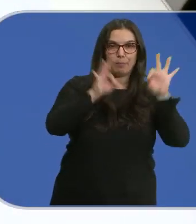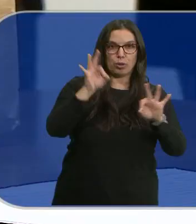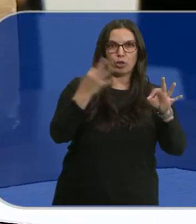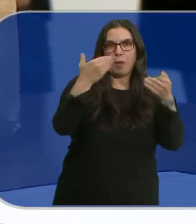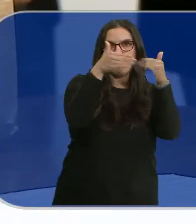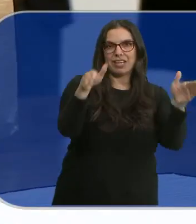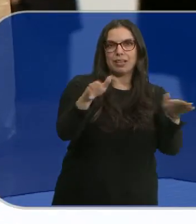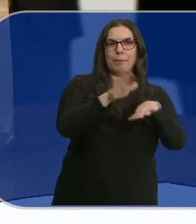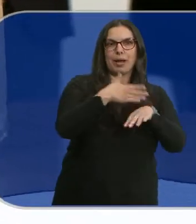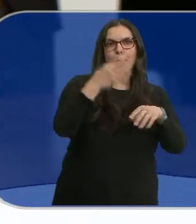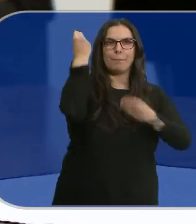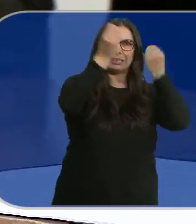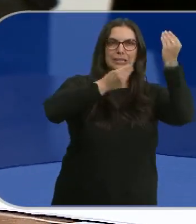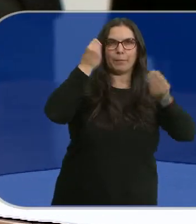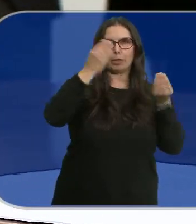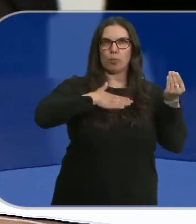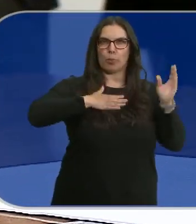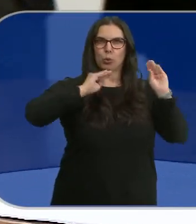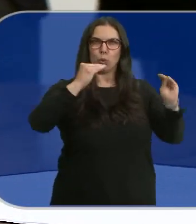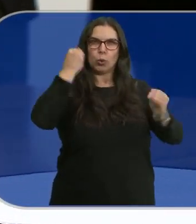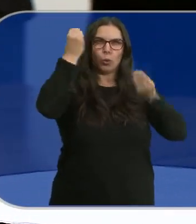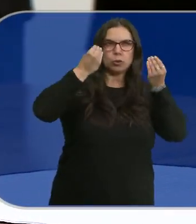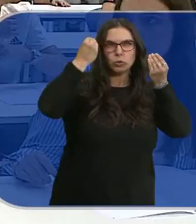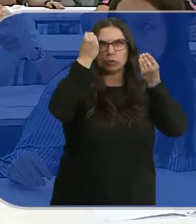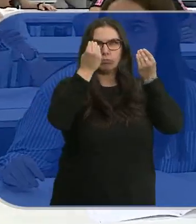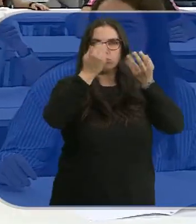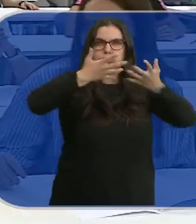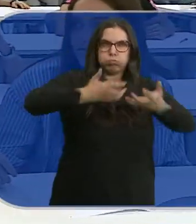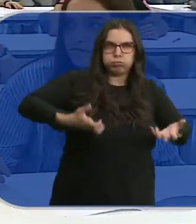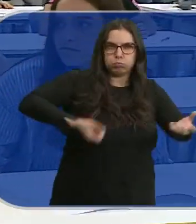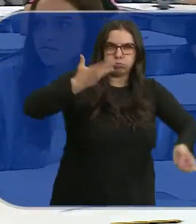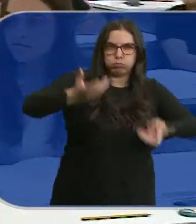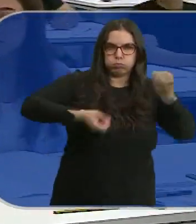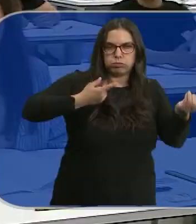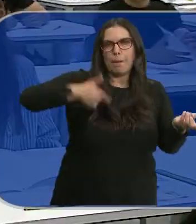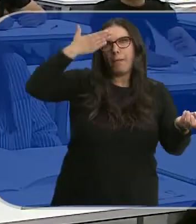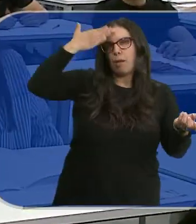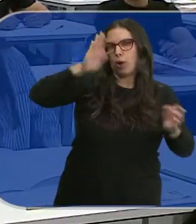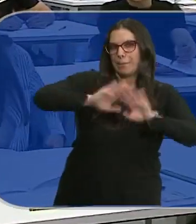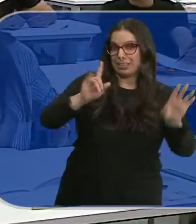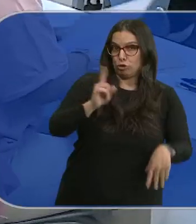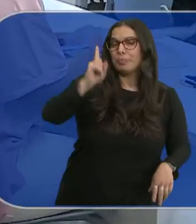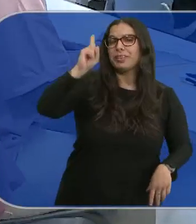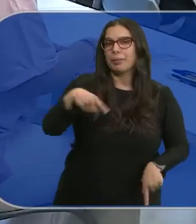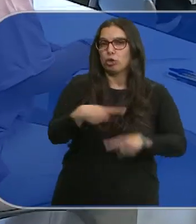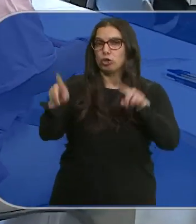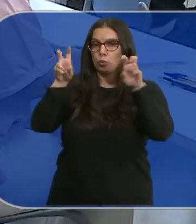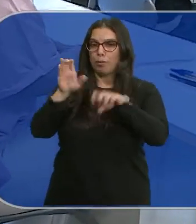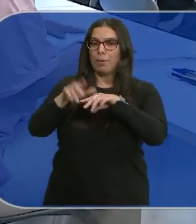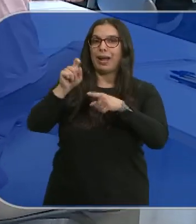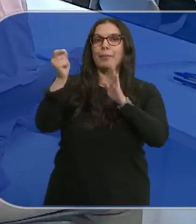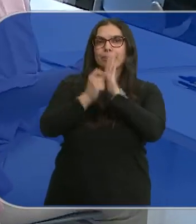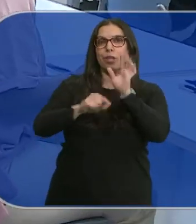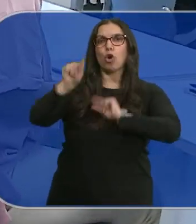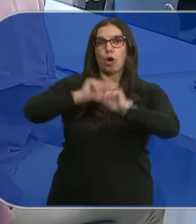ser abiertas para facilitar el pensamiento crítico de los alumnos y que no se tire solo de memoria. Además, también va a haber novedades en la corrección de